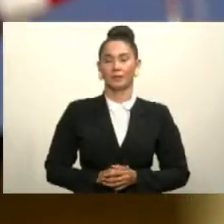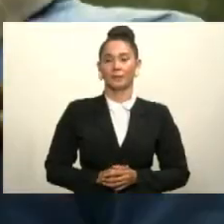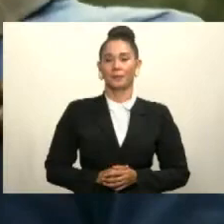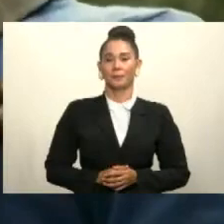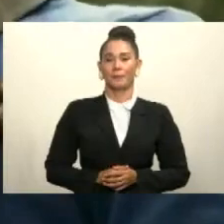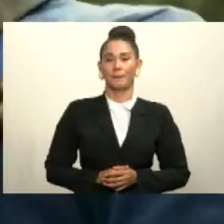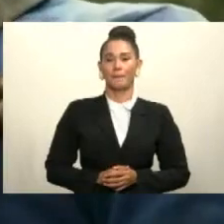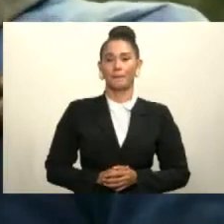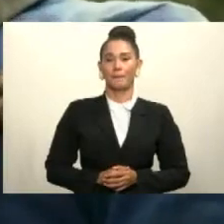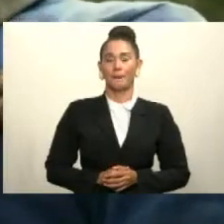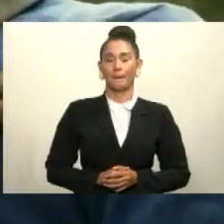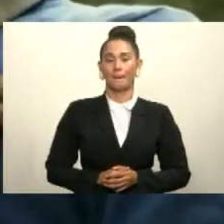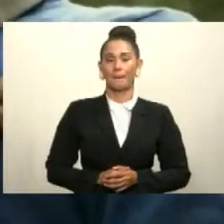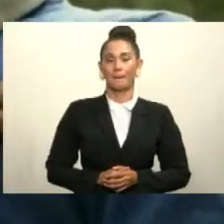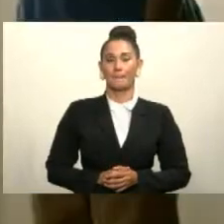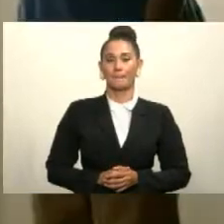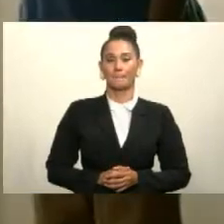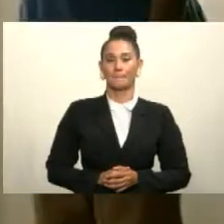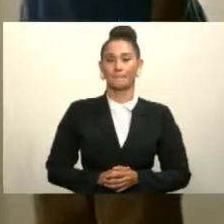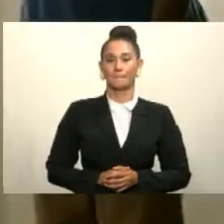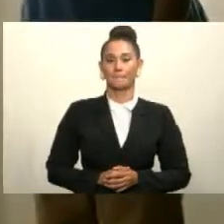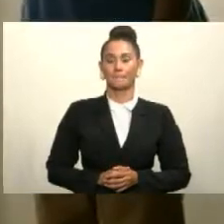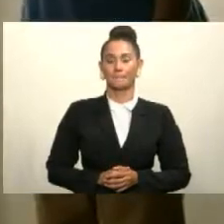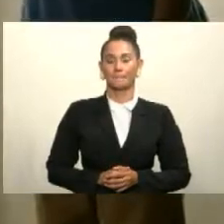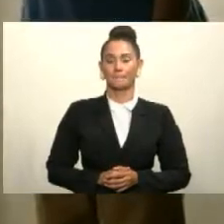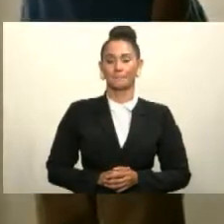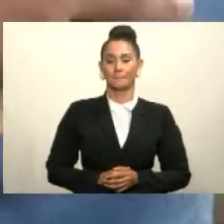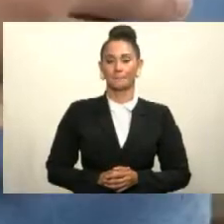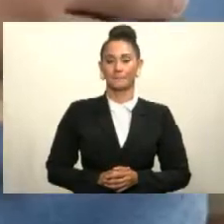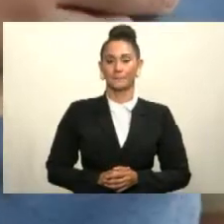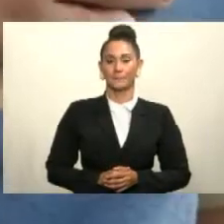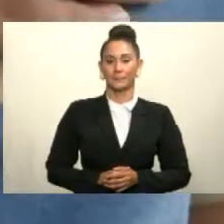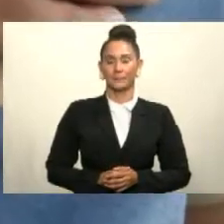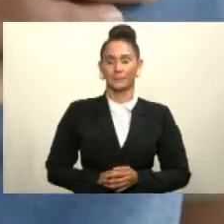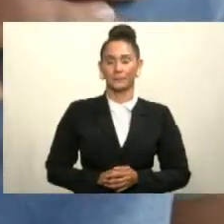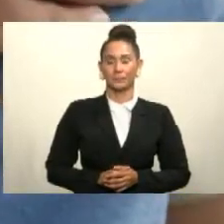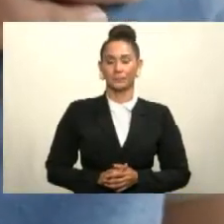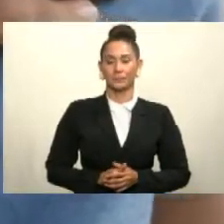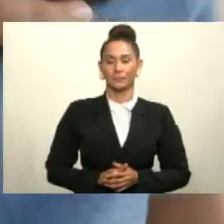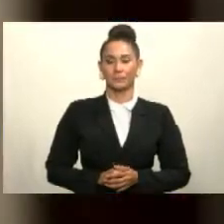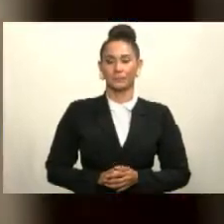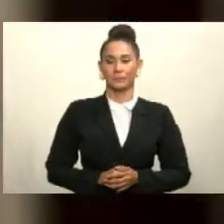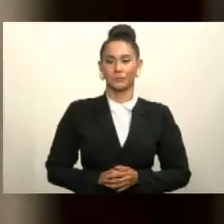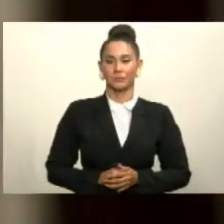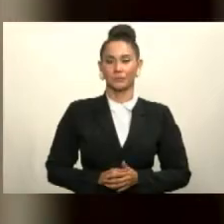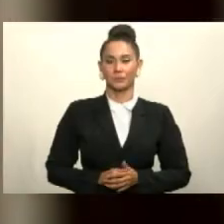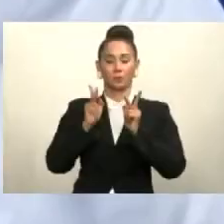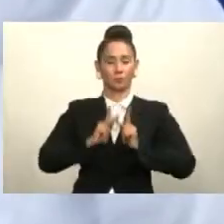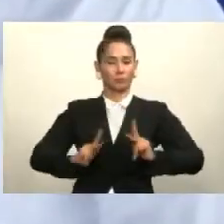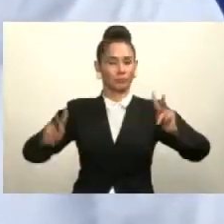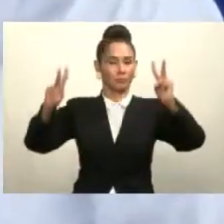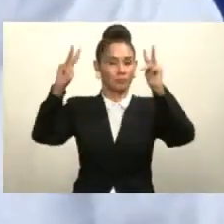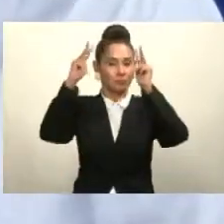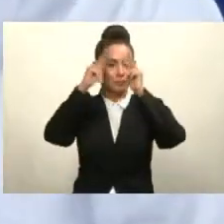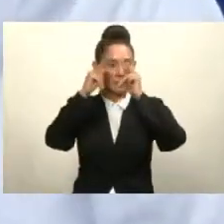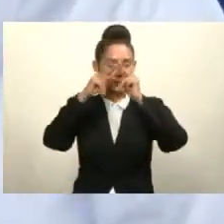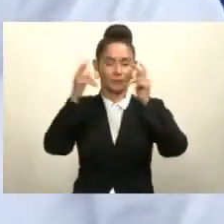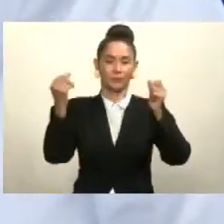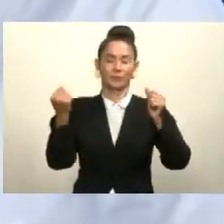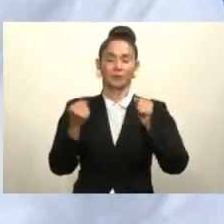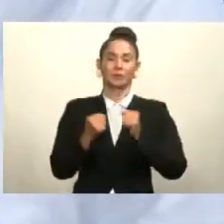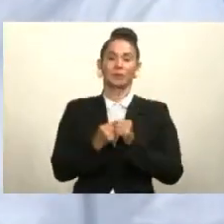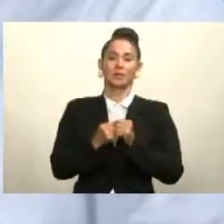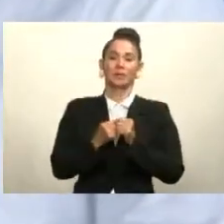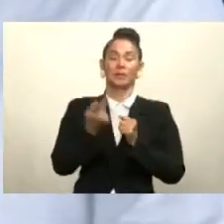escolar a distancia a pesar de que varios expertos y amigos le recomendaron que no lo hiciera, ya que terminaría siendo un